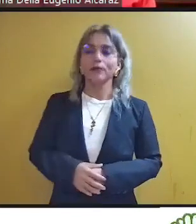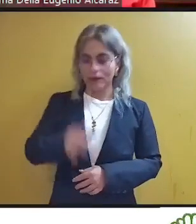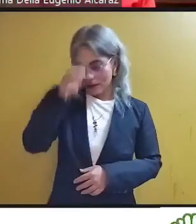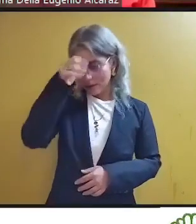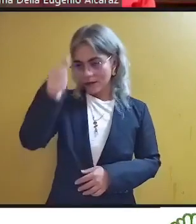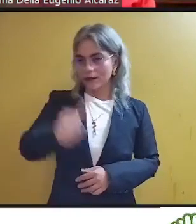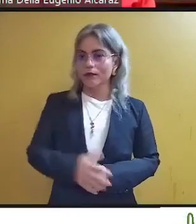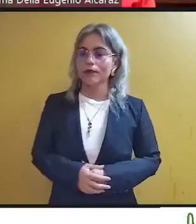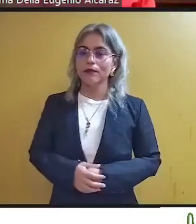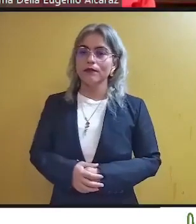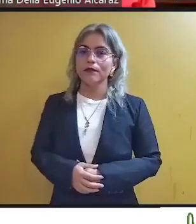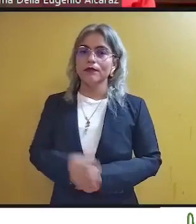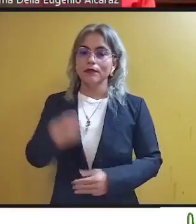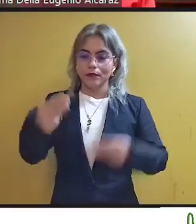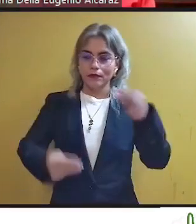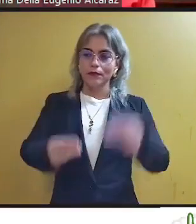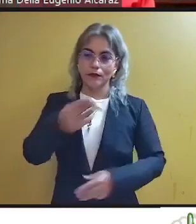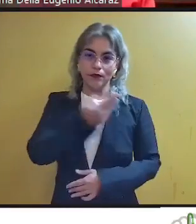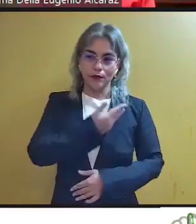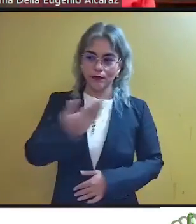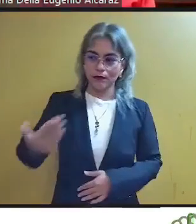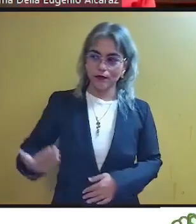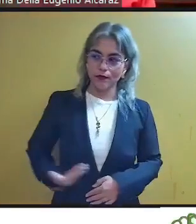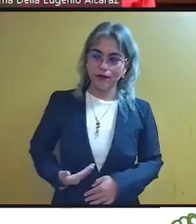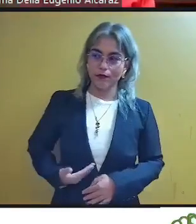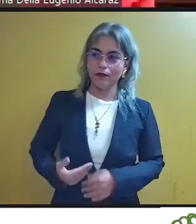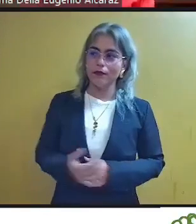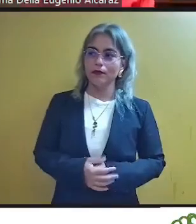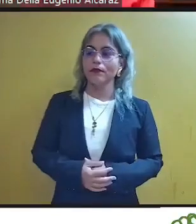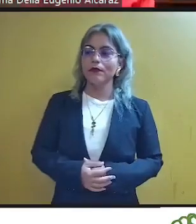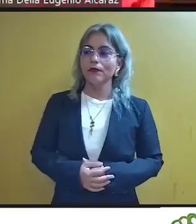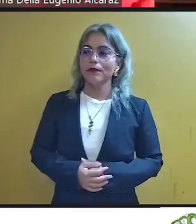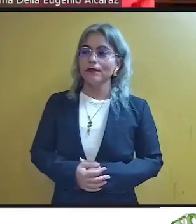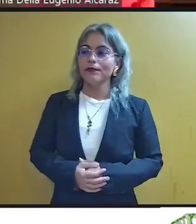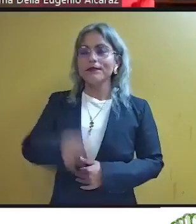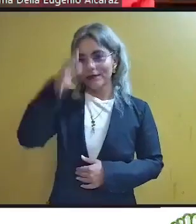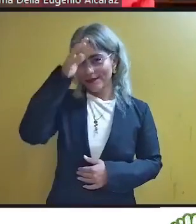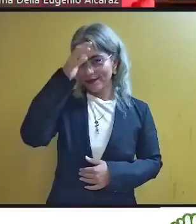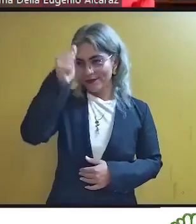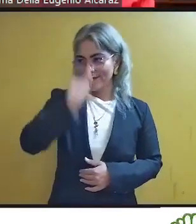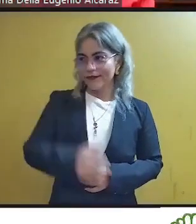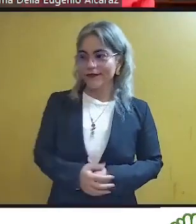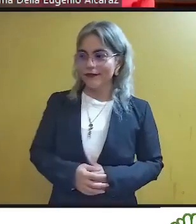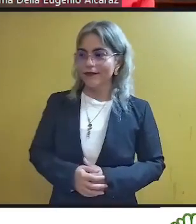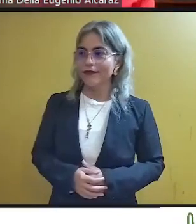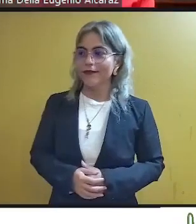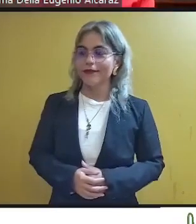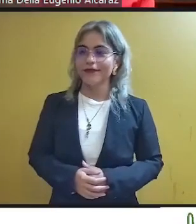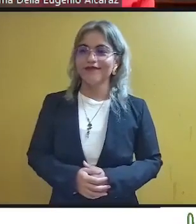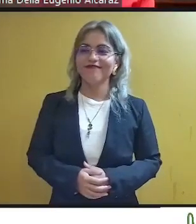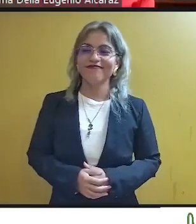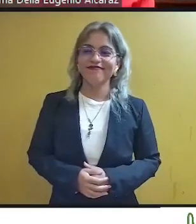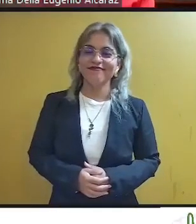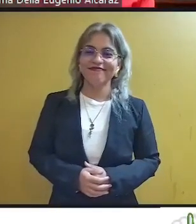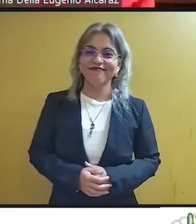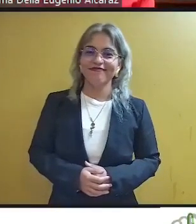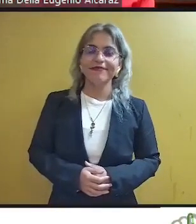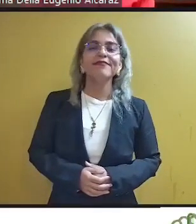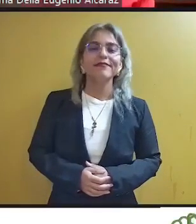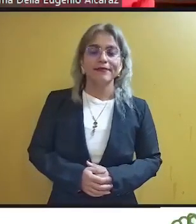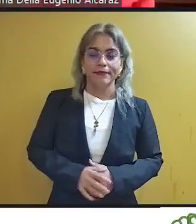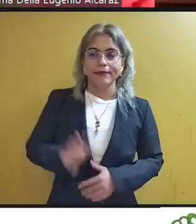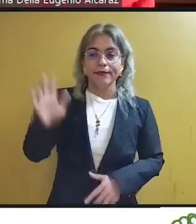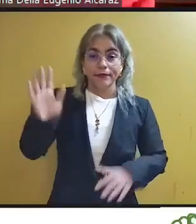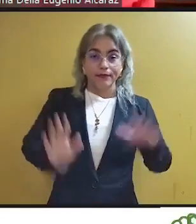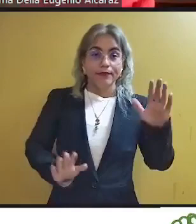proyecto. Gracias, magistrada. Magistrada Evelyn Rodríguez Chinol. A favor del proyecto. Gracias, magistrada. Magistrada